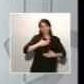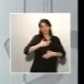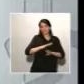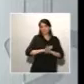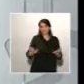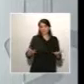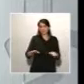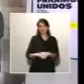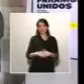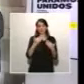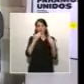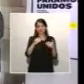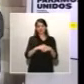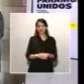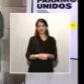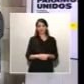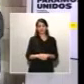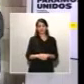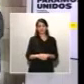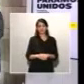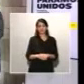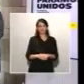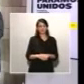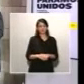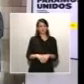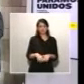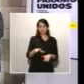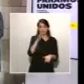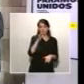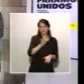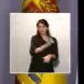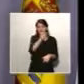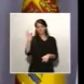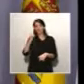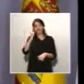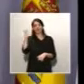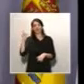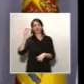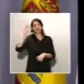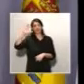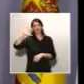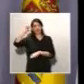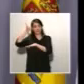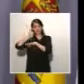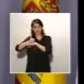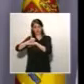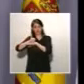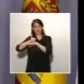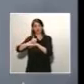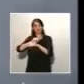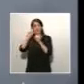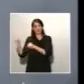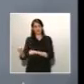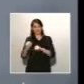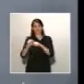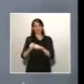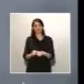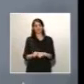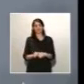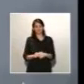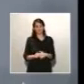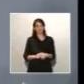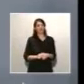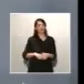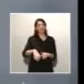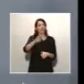Ahora, si les parece, damos paso al jefe del Estado Mayor de la Defensa, el general Miguel Villarroya. Sí, hola, buenos días, o buenas